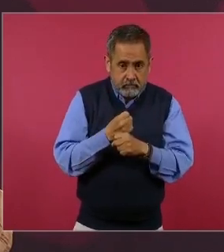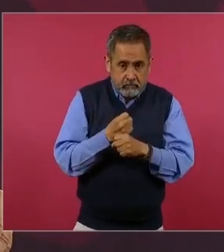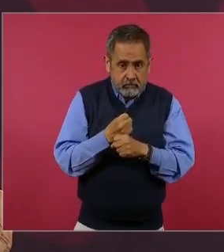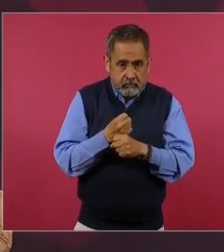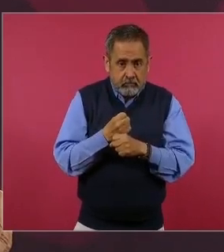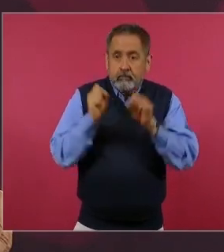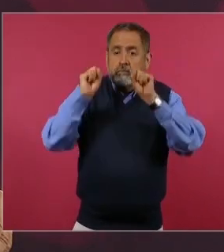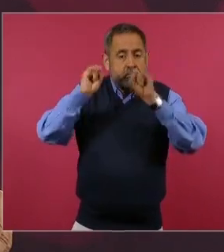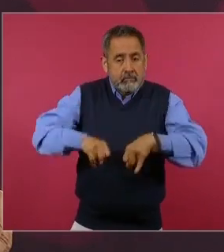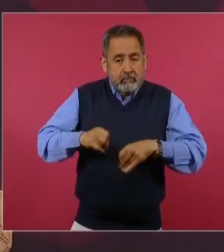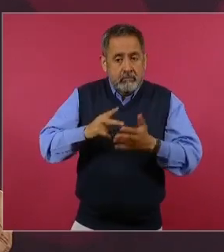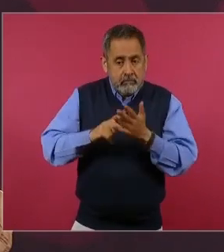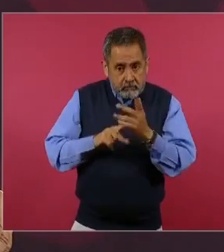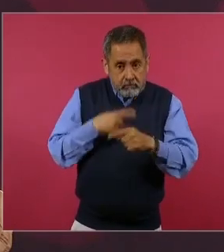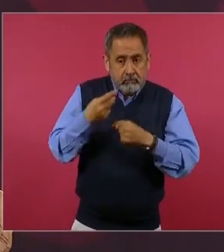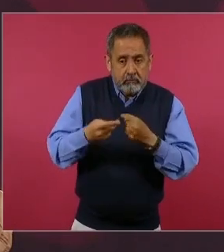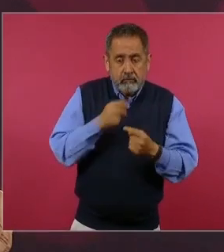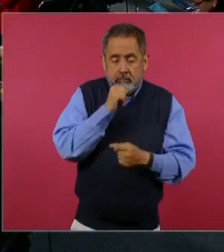reelección.